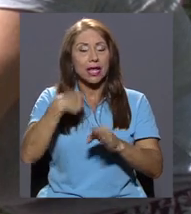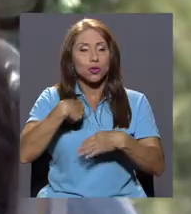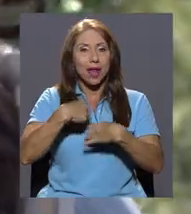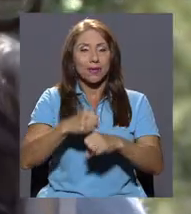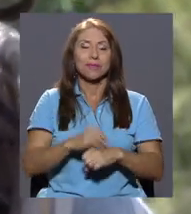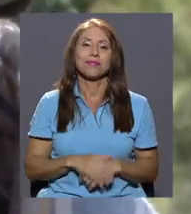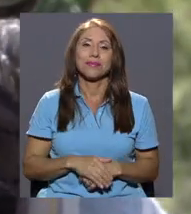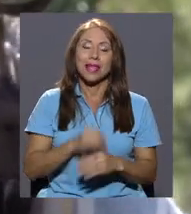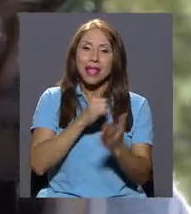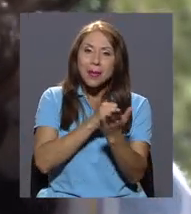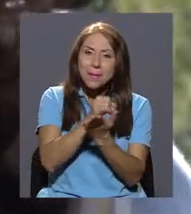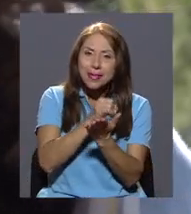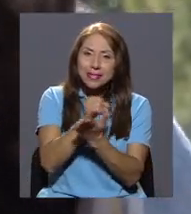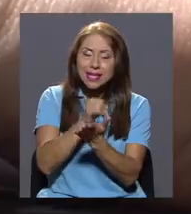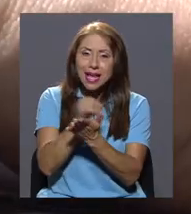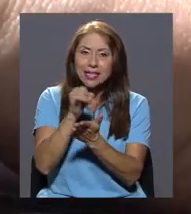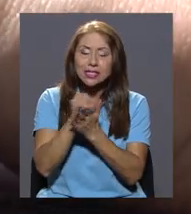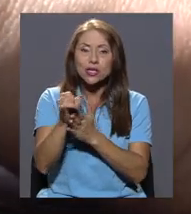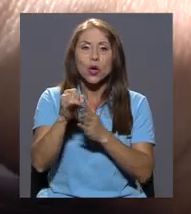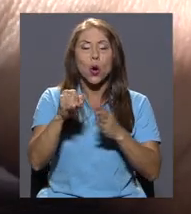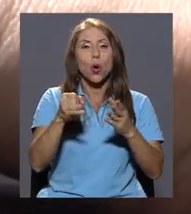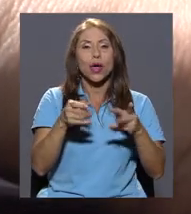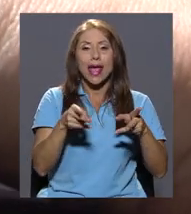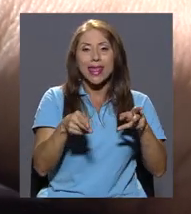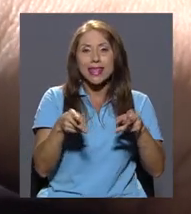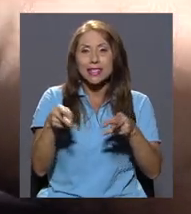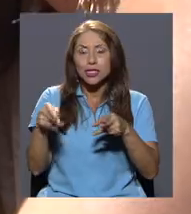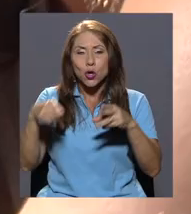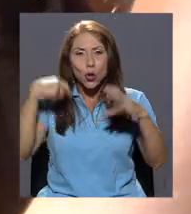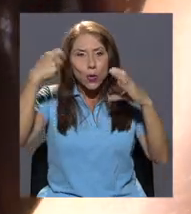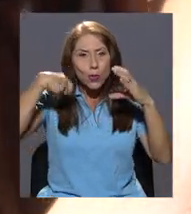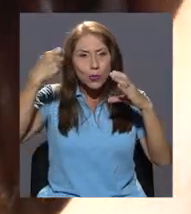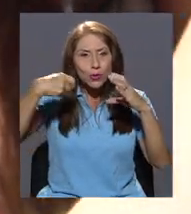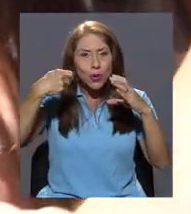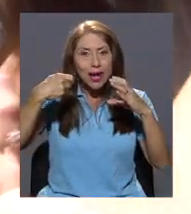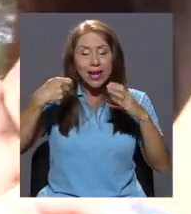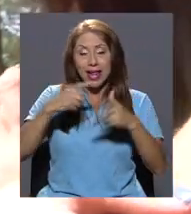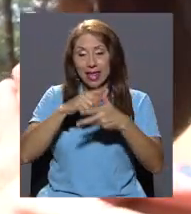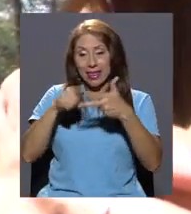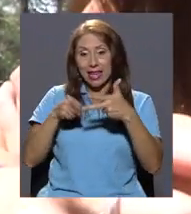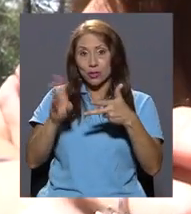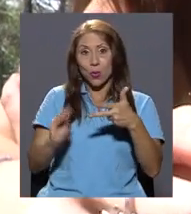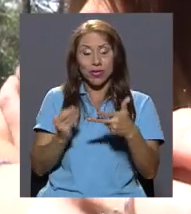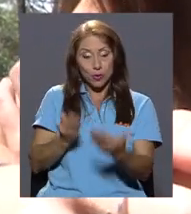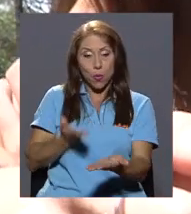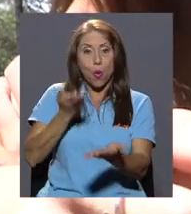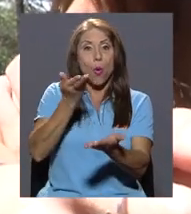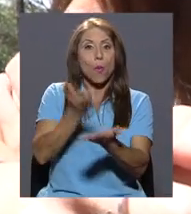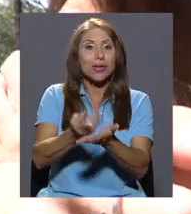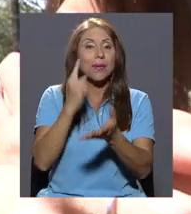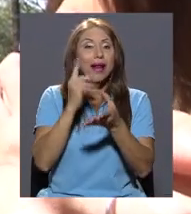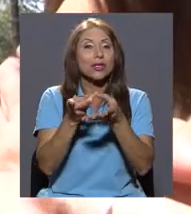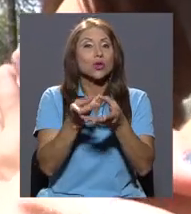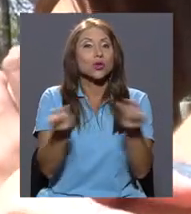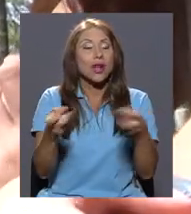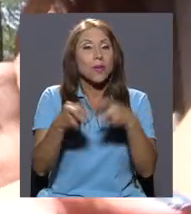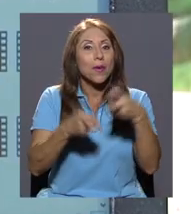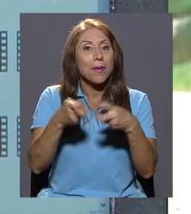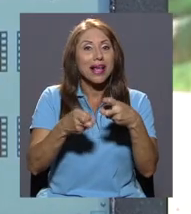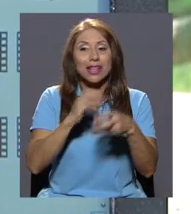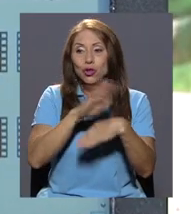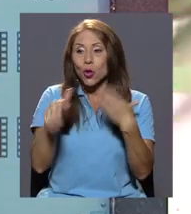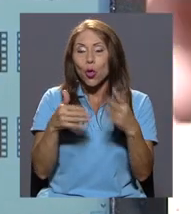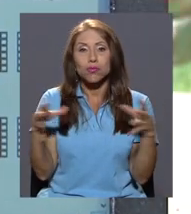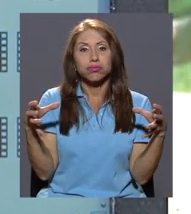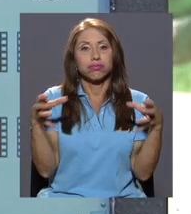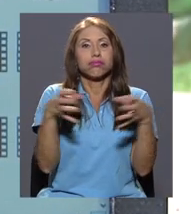ejecute. La investigación, la edición audiovisual y la propuesta de tres jóvenes de la UCR para solucionar una problemática se unieron